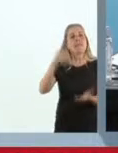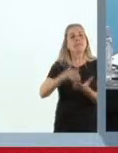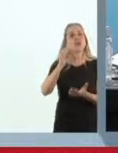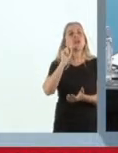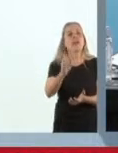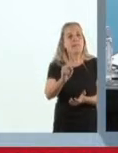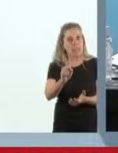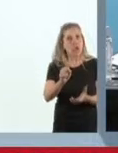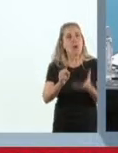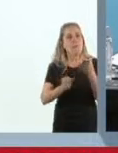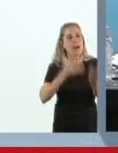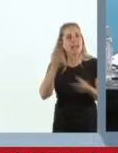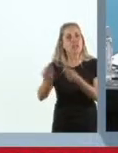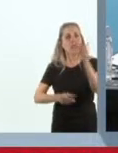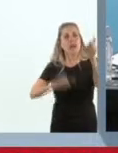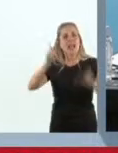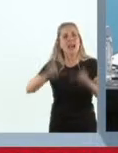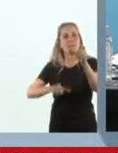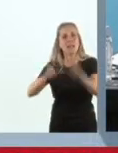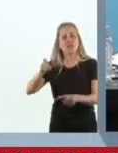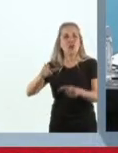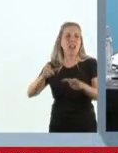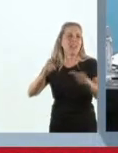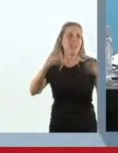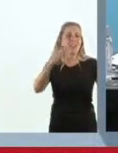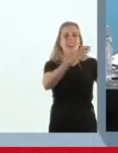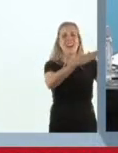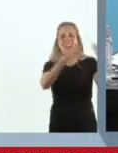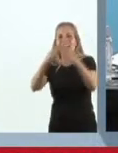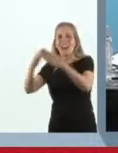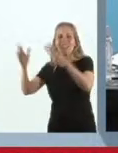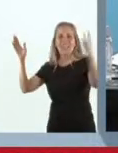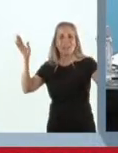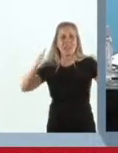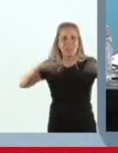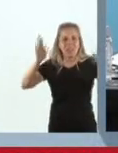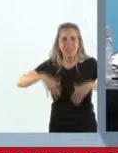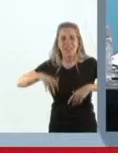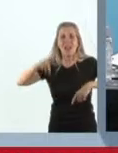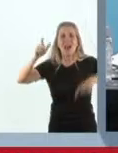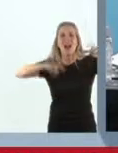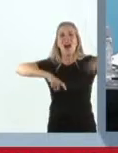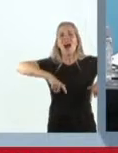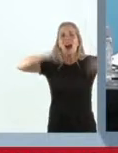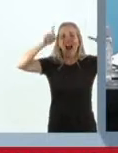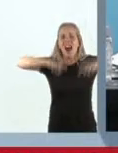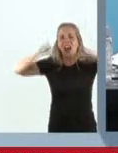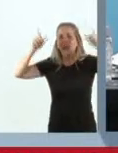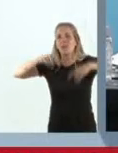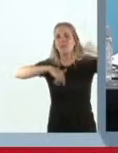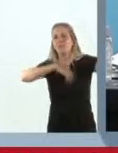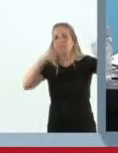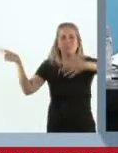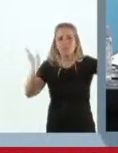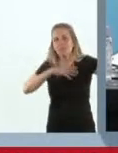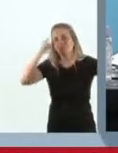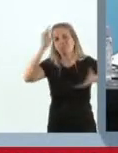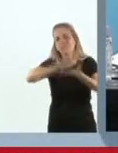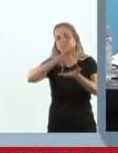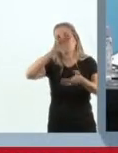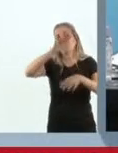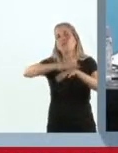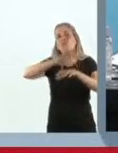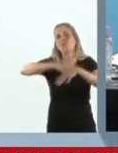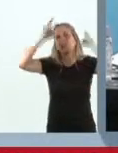damnificados del temporal que azotó a gran parte de la provincia de Buenos Aires Cuál va a ser la posición que va a tomar el gobierno nacional con respecto al